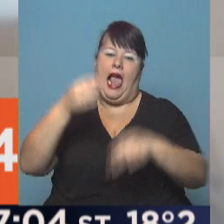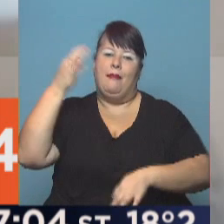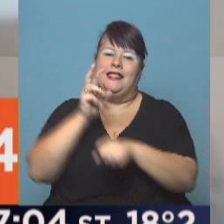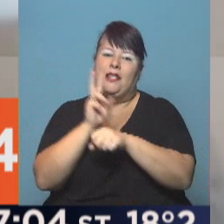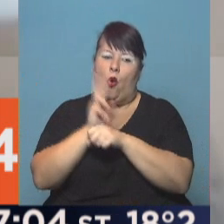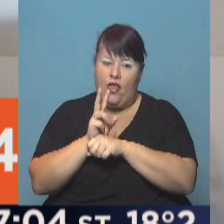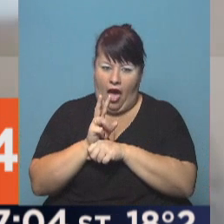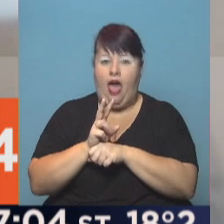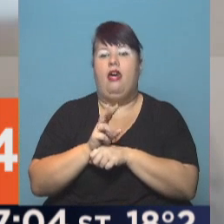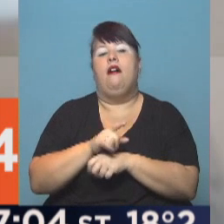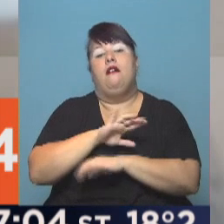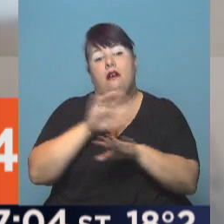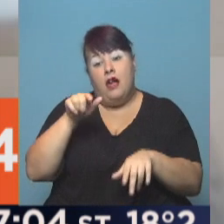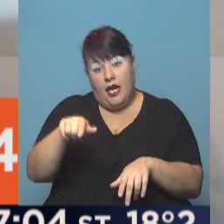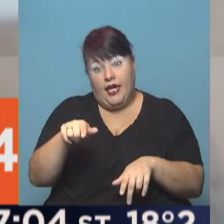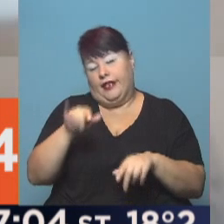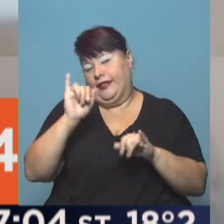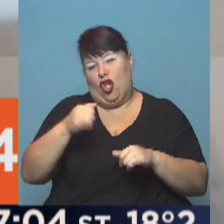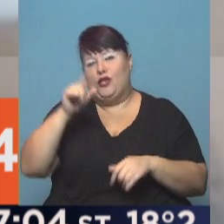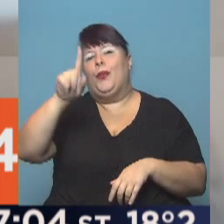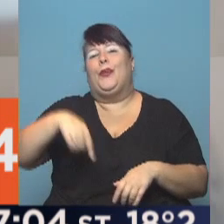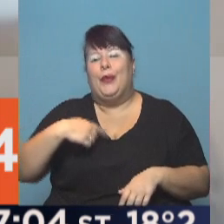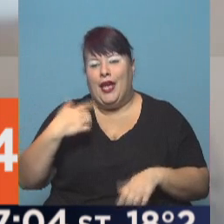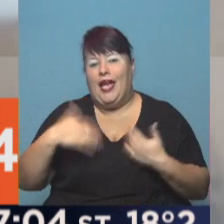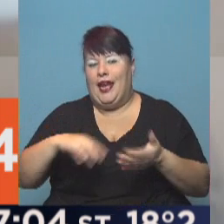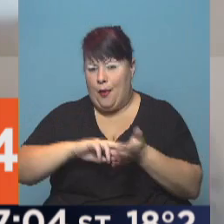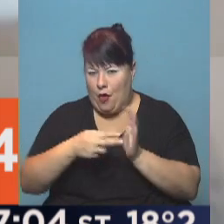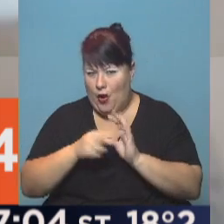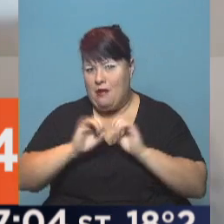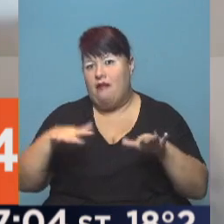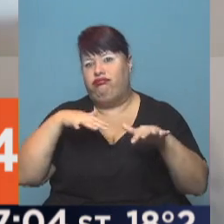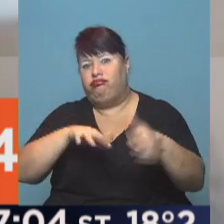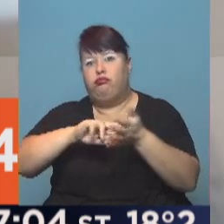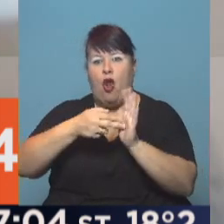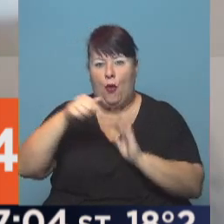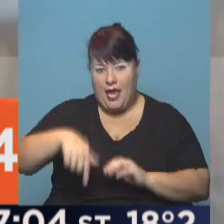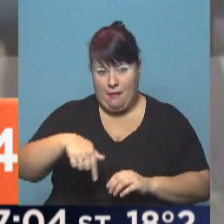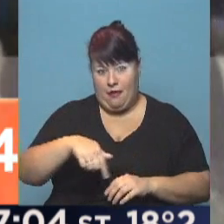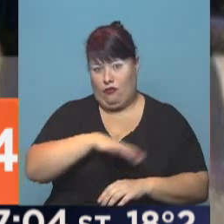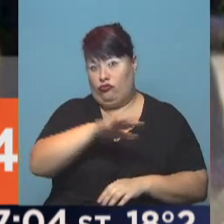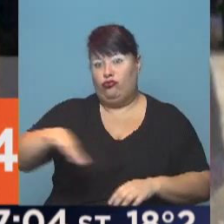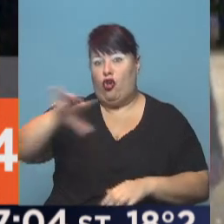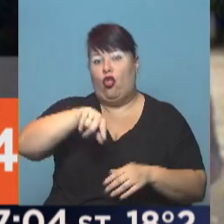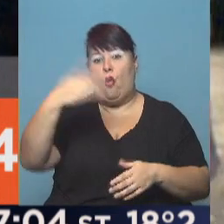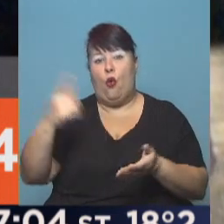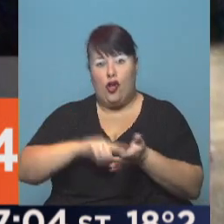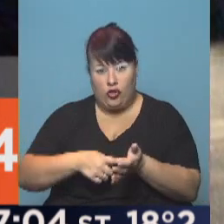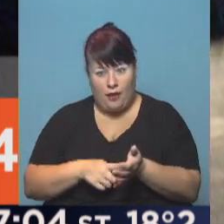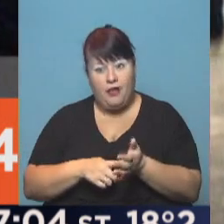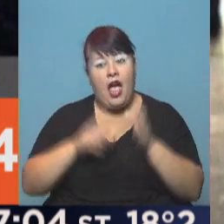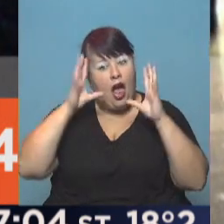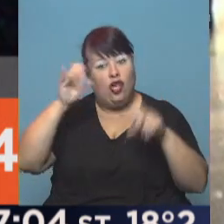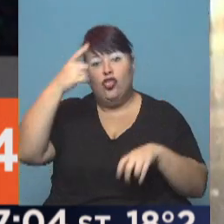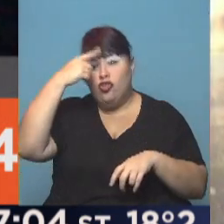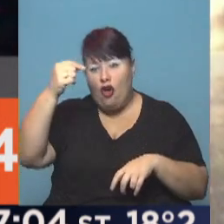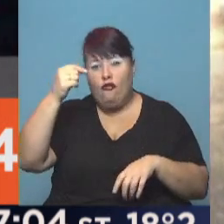mayores medidas de seguridad y esto sin duda está originando importantes trastornos en este amplio sector del conurbano. Recordamos que el